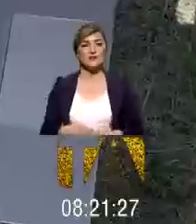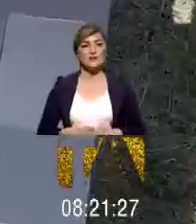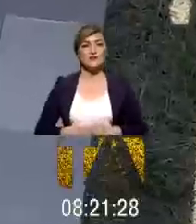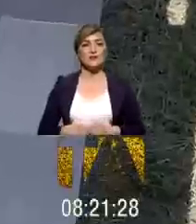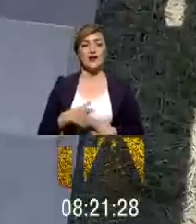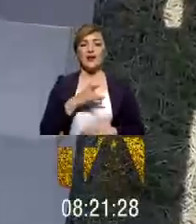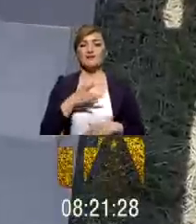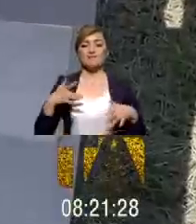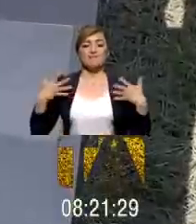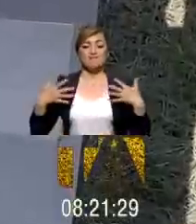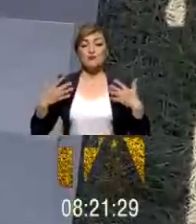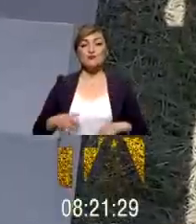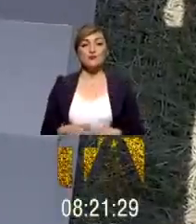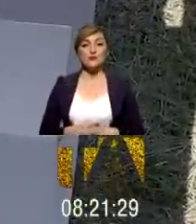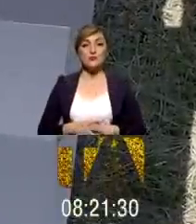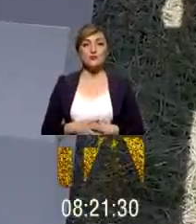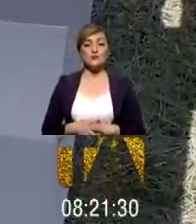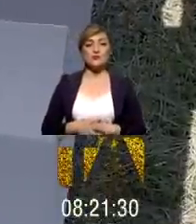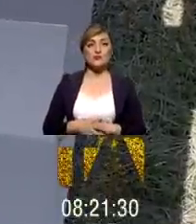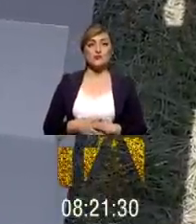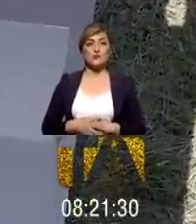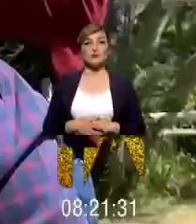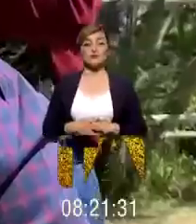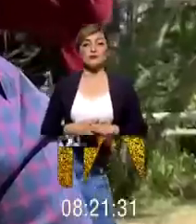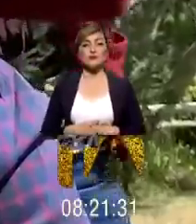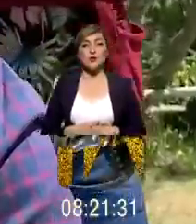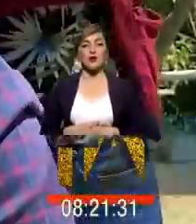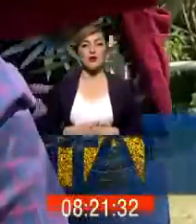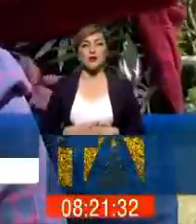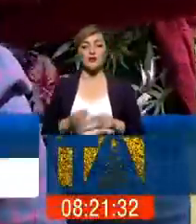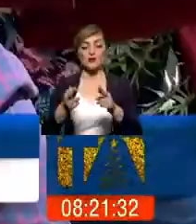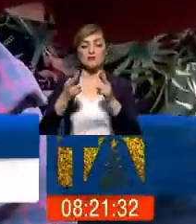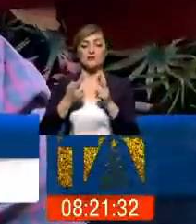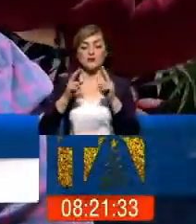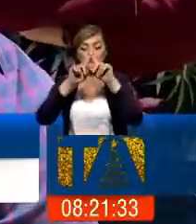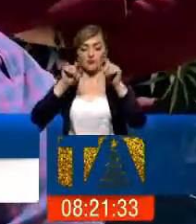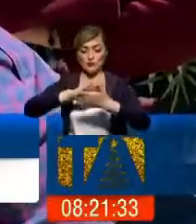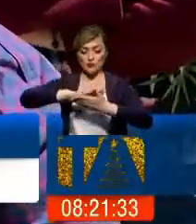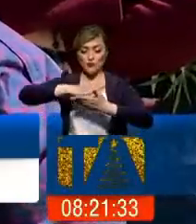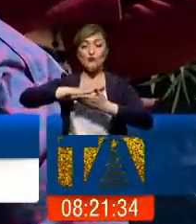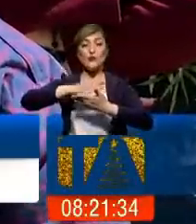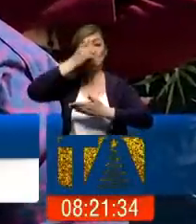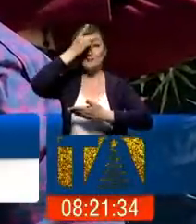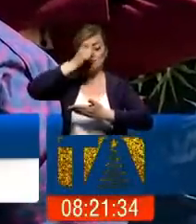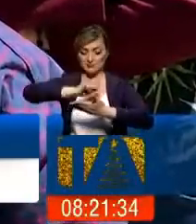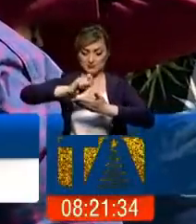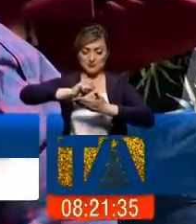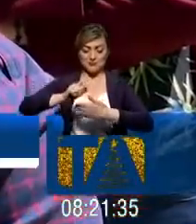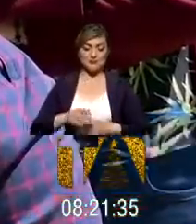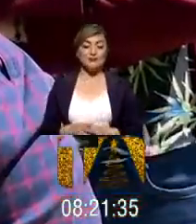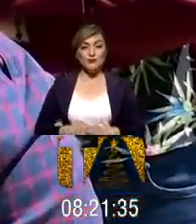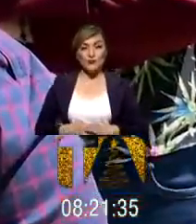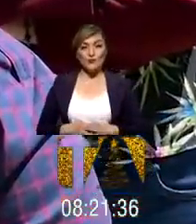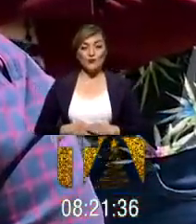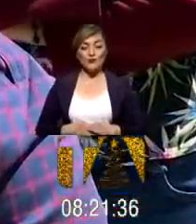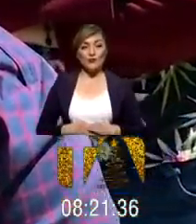muy feliz porque me han regalado una compu y yo para poder concluir mis deberes y para que mi mami pueda ingresar a las